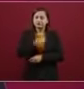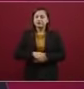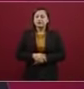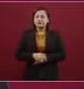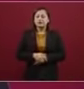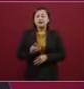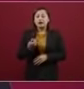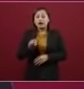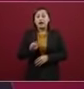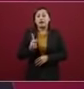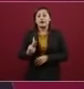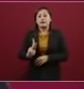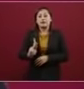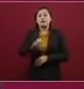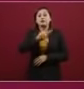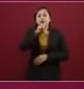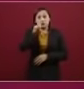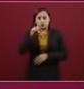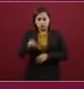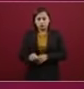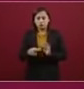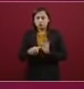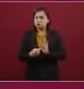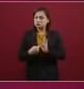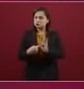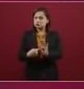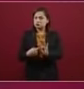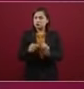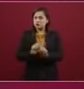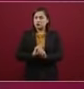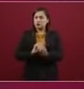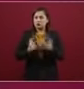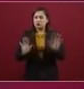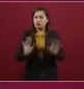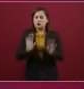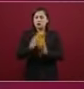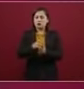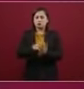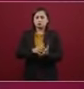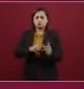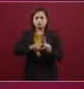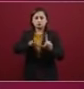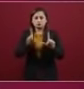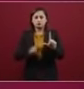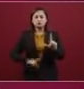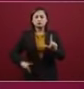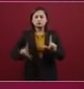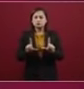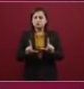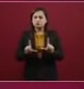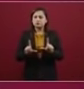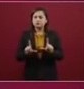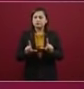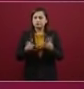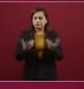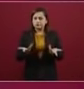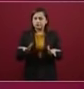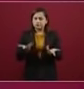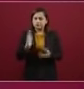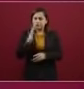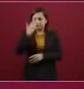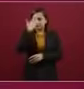prioritario, se hará en el marco de la austeridad republicana que caracteriza el ejercicio